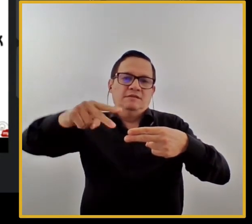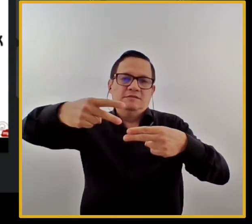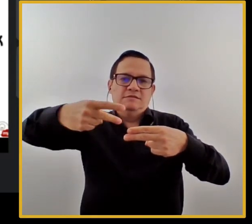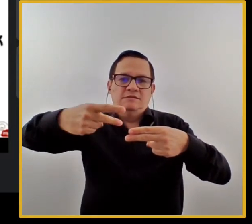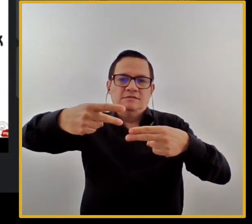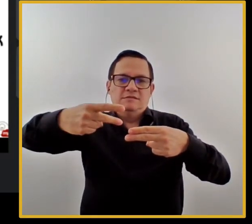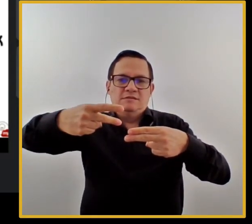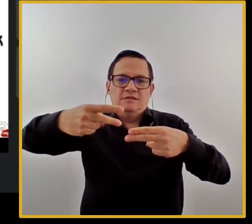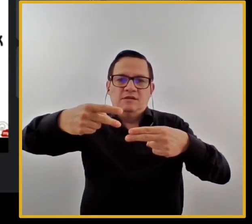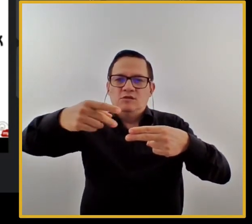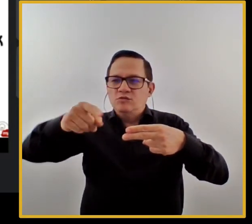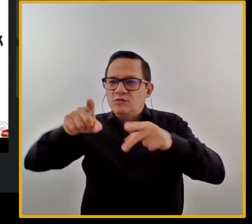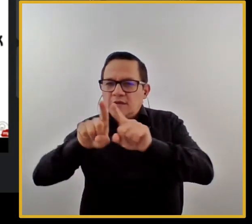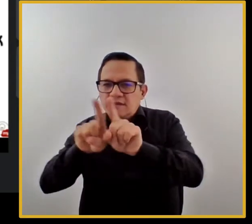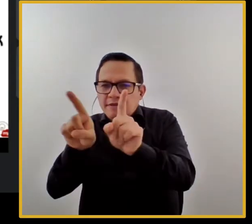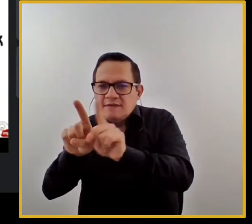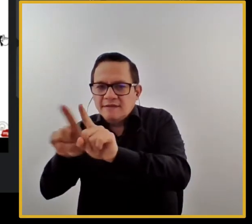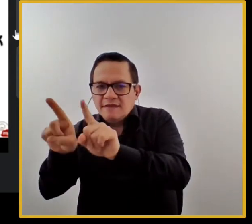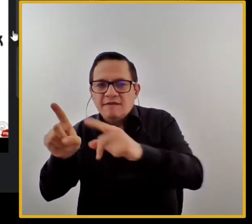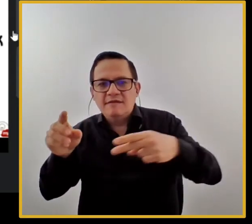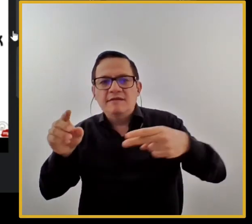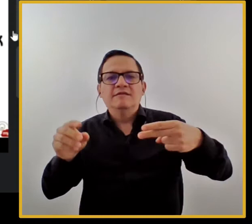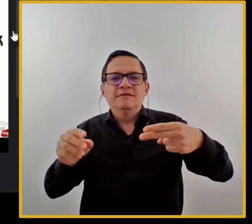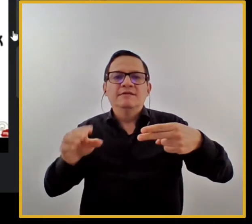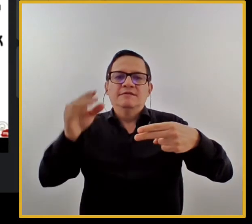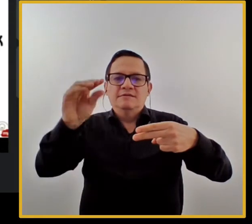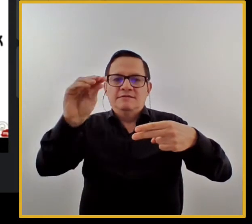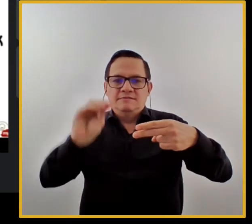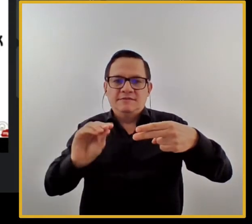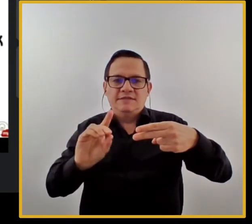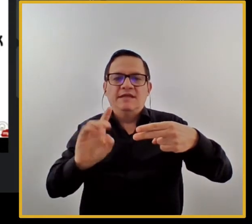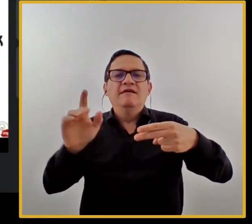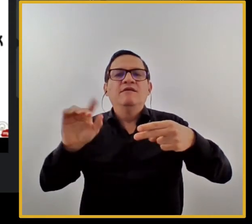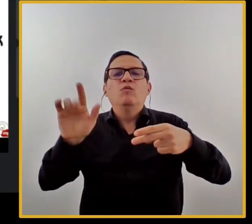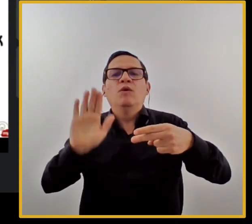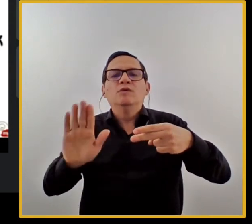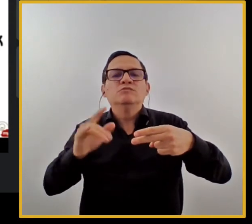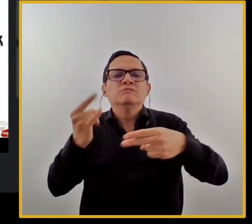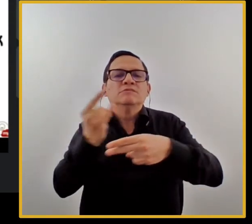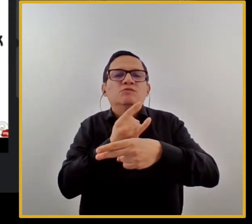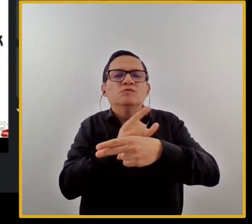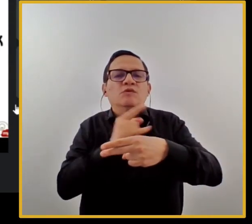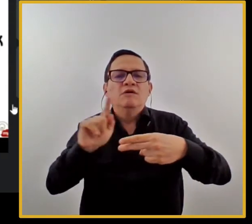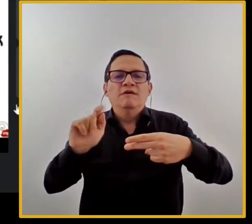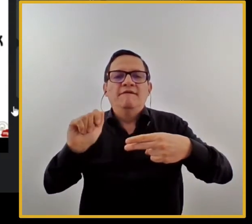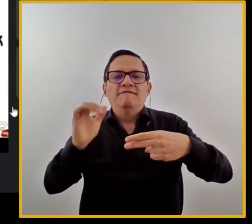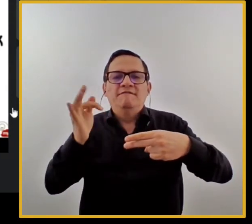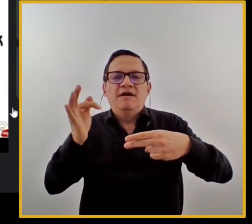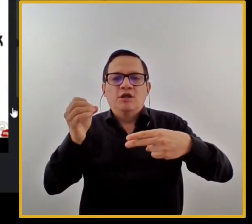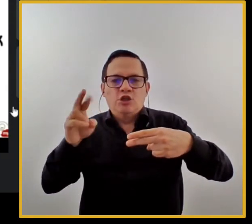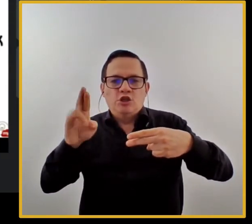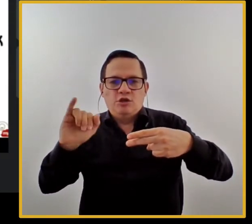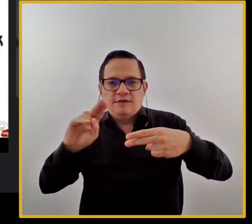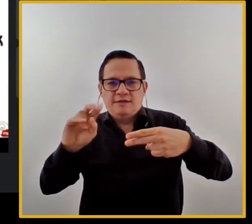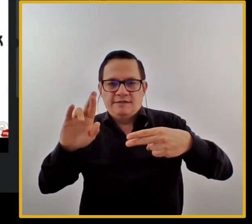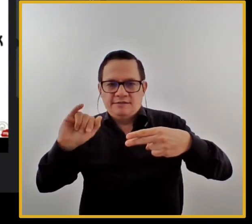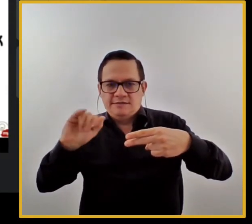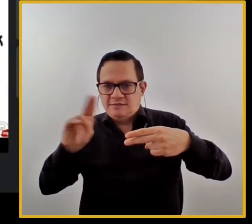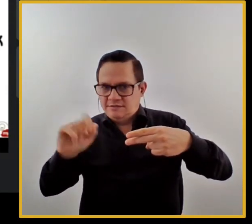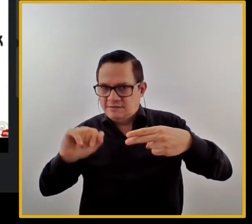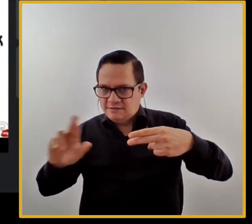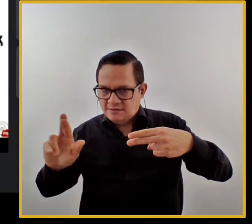Y los diferenciales los puedo allí factorizar, ¿no? Entonces, ¿qué me